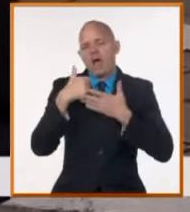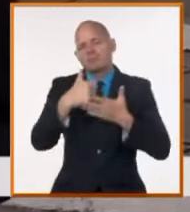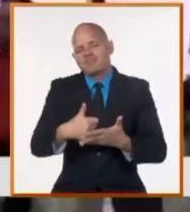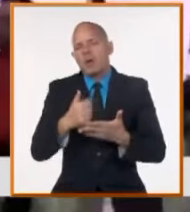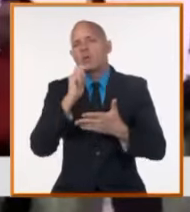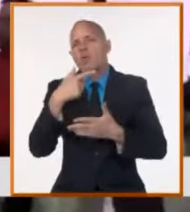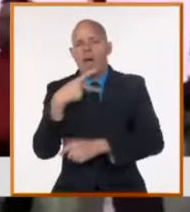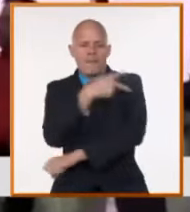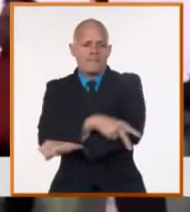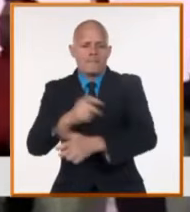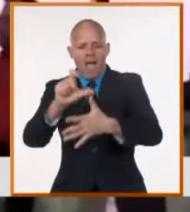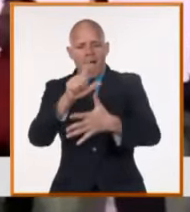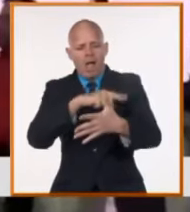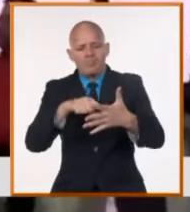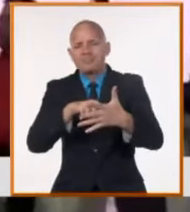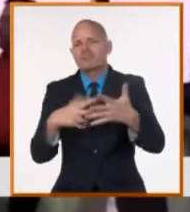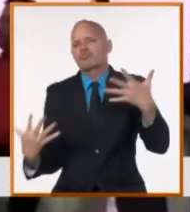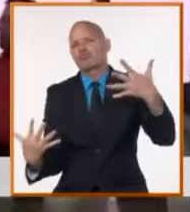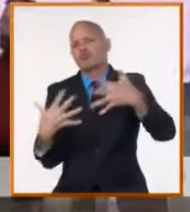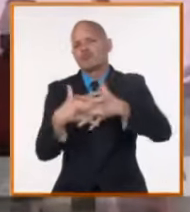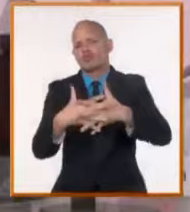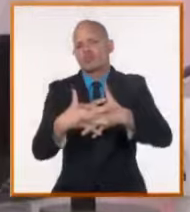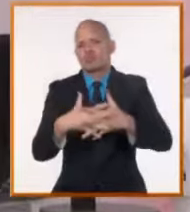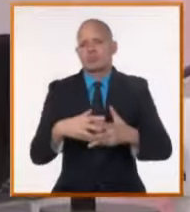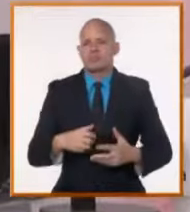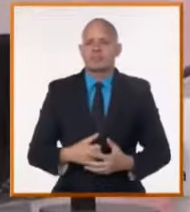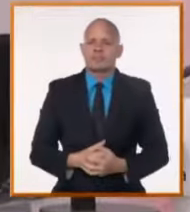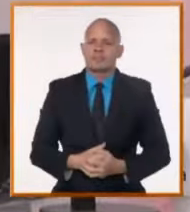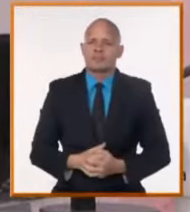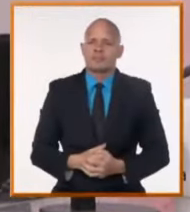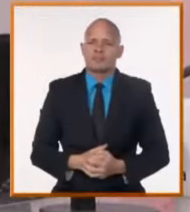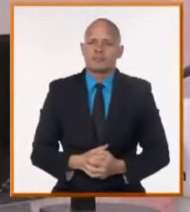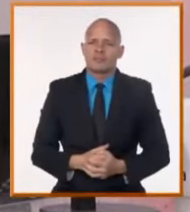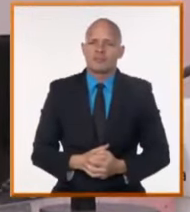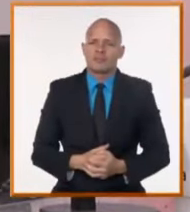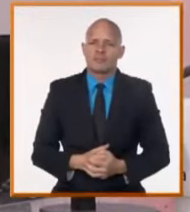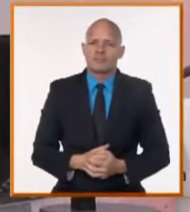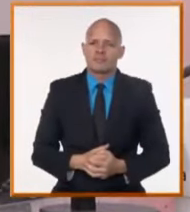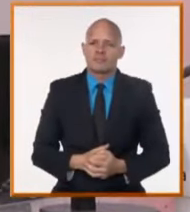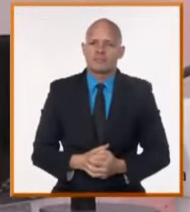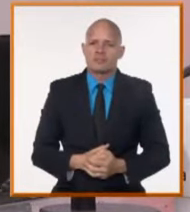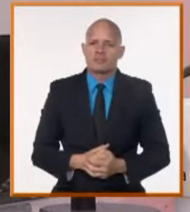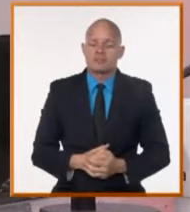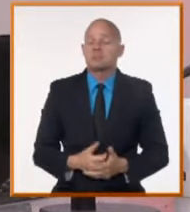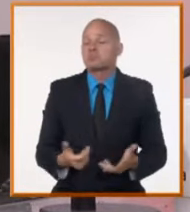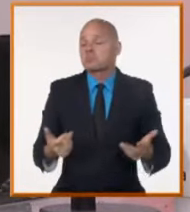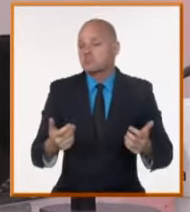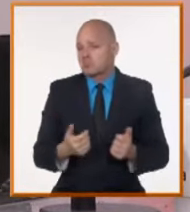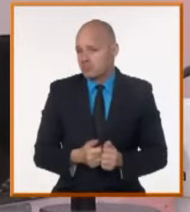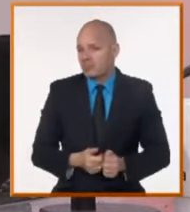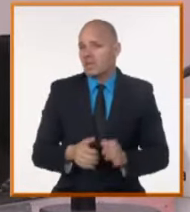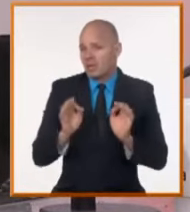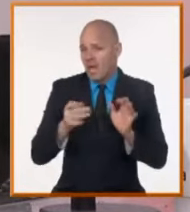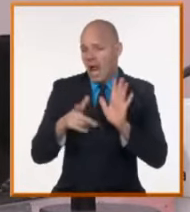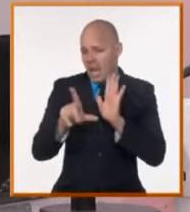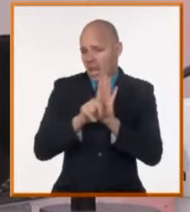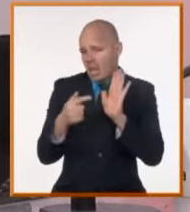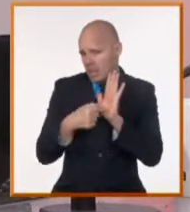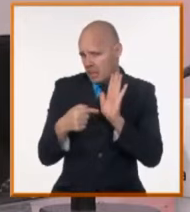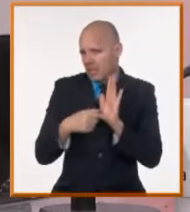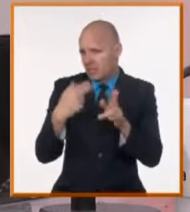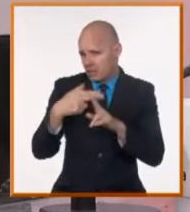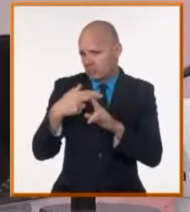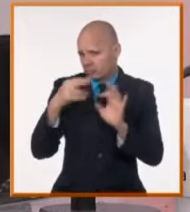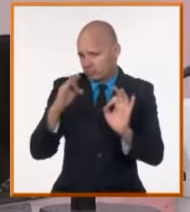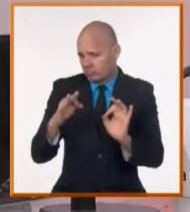con el resto de sus socios estratégicos. Bueno, la doctrina Monroe es presente, probablemente futuro también,